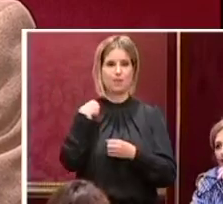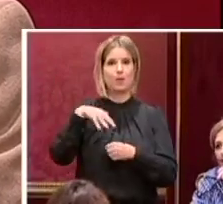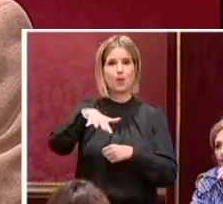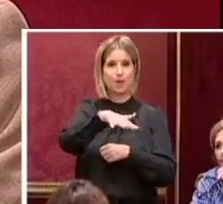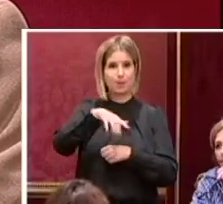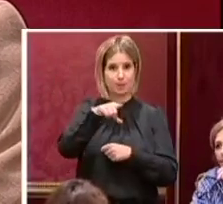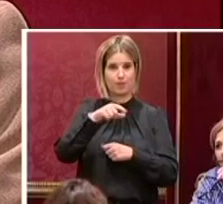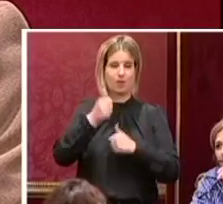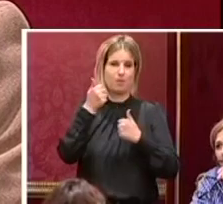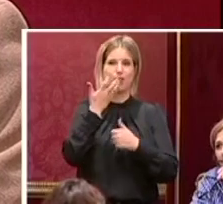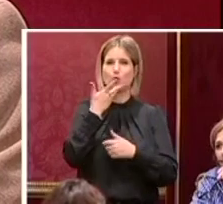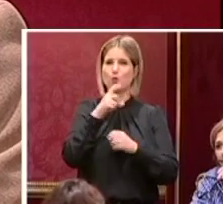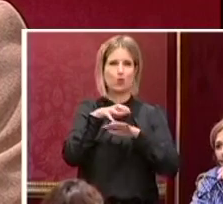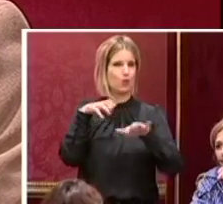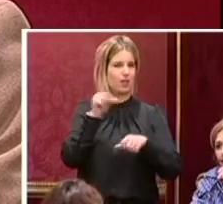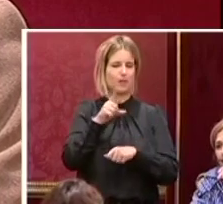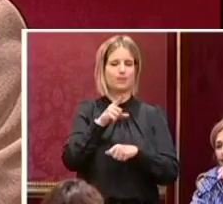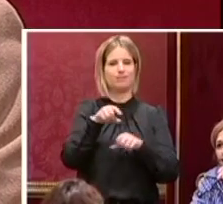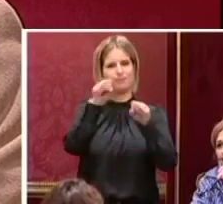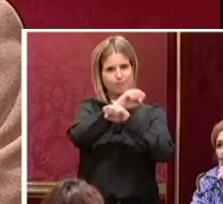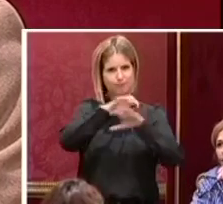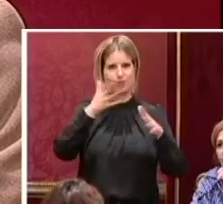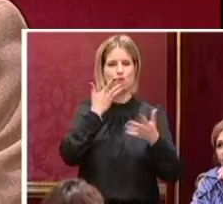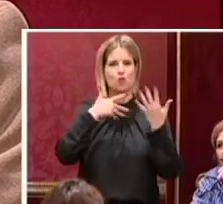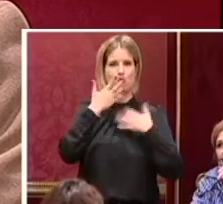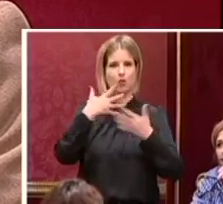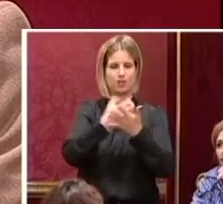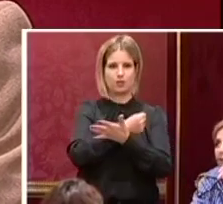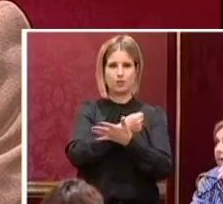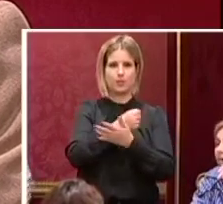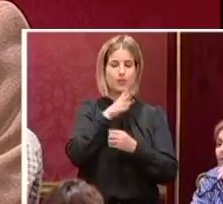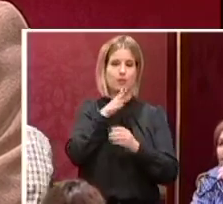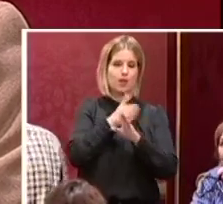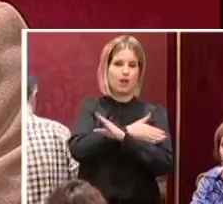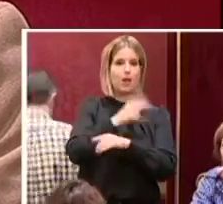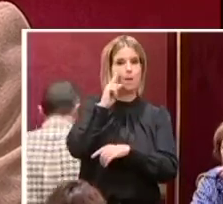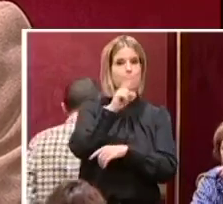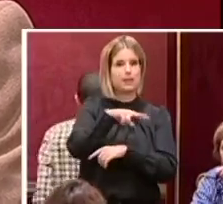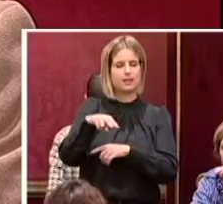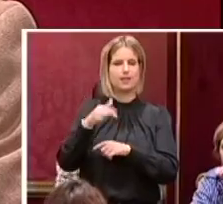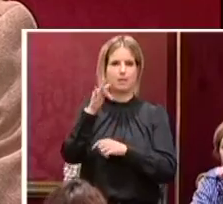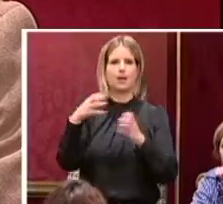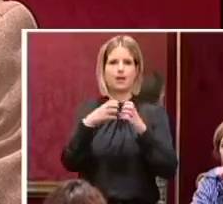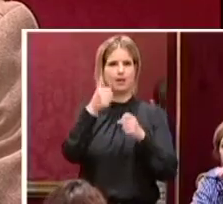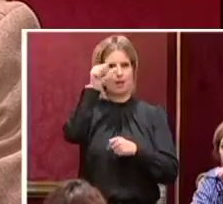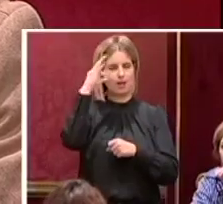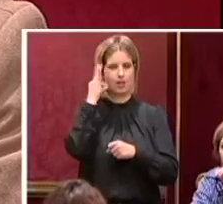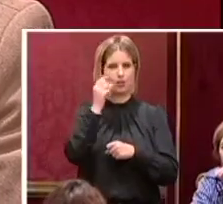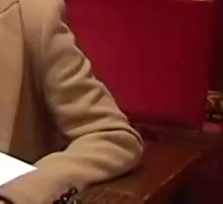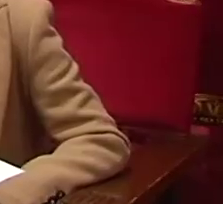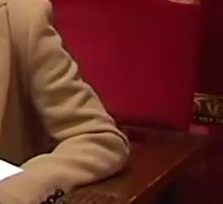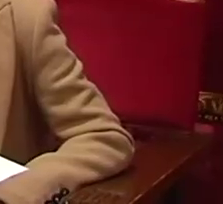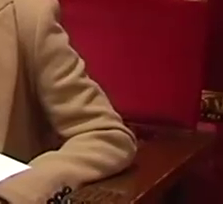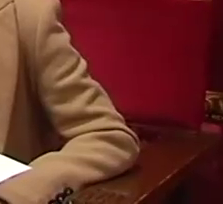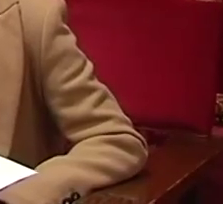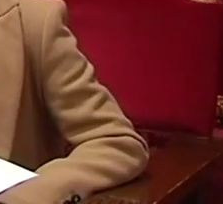espacios que son más desconocidos lleguen, como he dicho antes, no solo a los visitantes sino a todos los granadinos. Desde Vox han solicitado